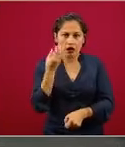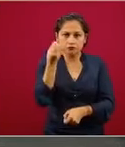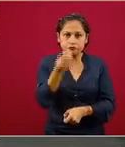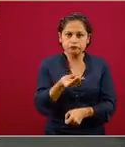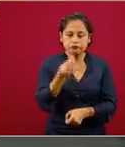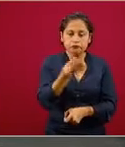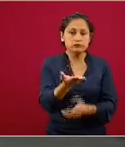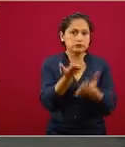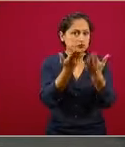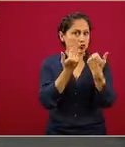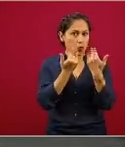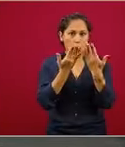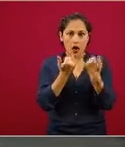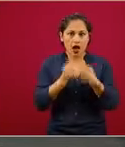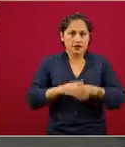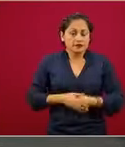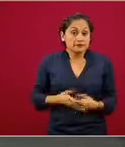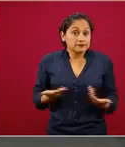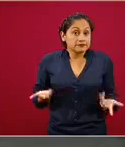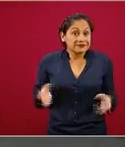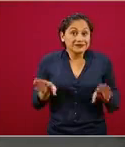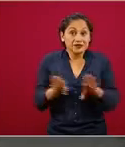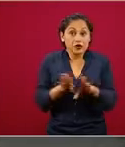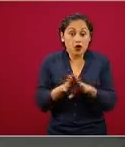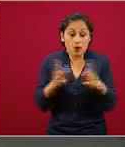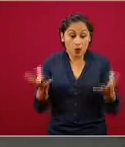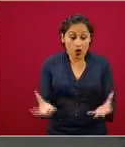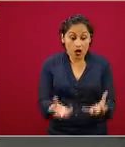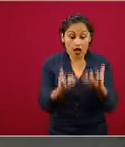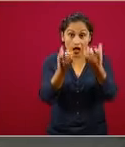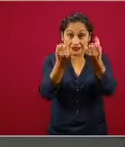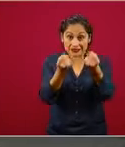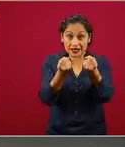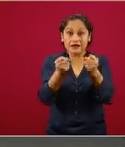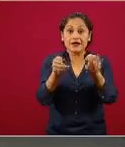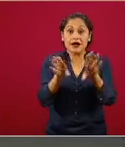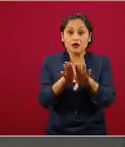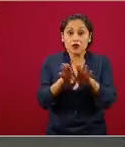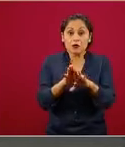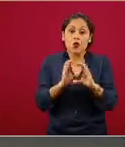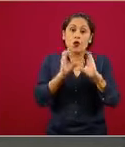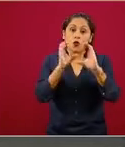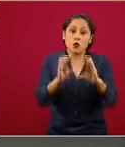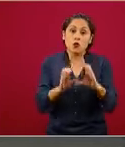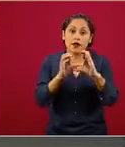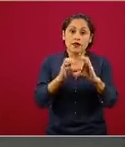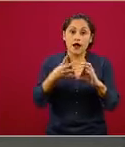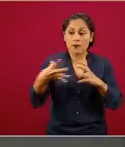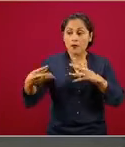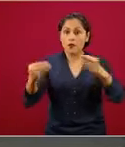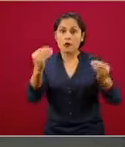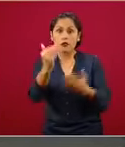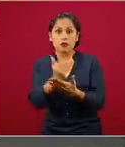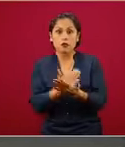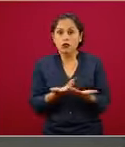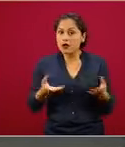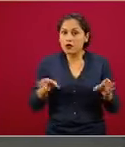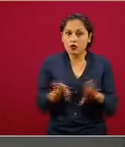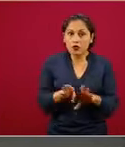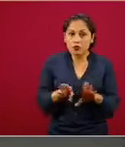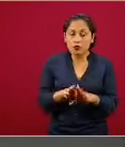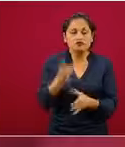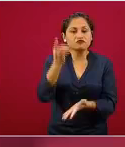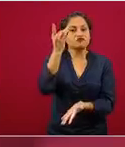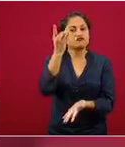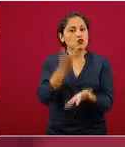la epidemia. Entonces, el único recurso o conjunto de recursos para modificar el curso de la epidemia consiste en